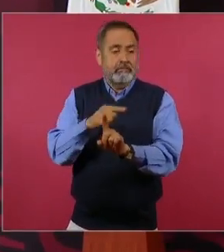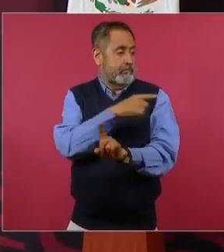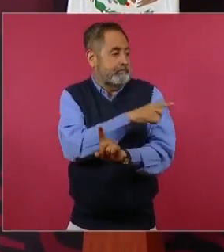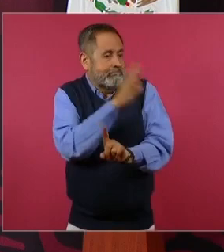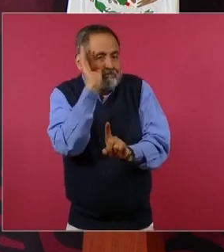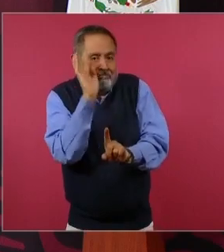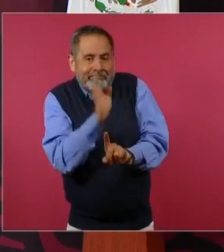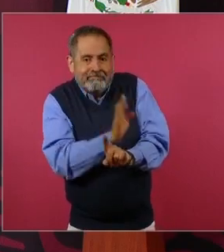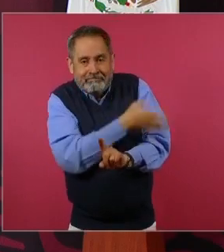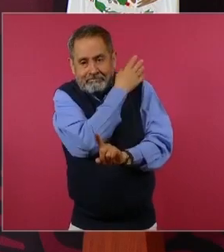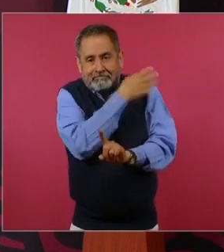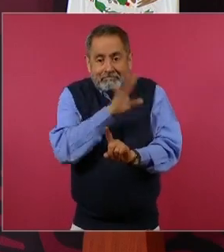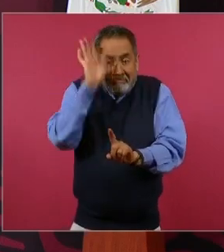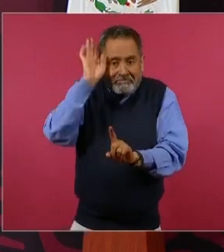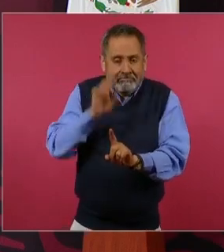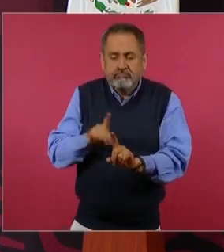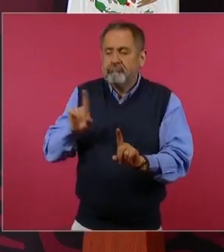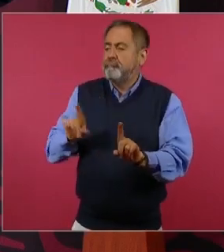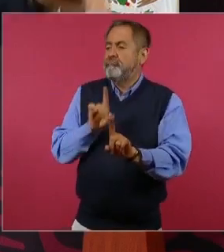¿no?